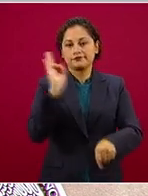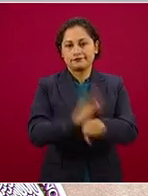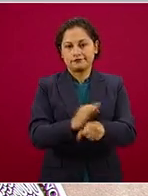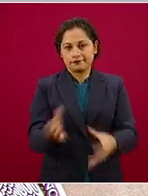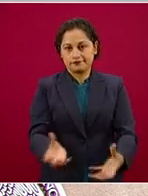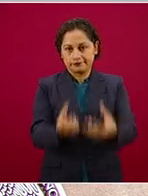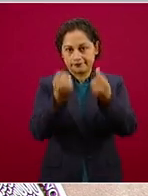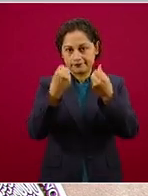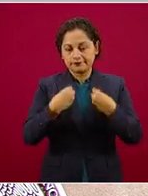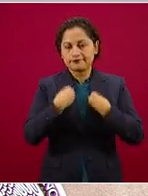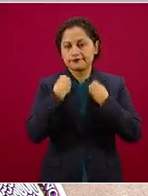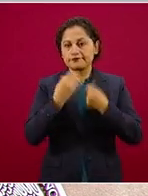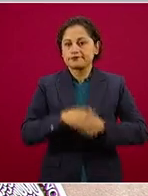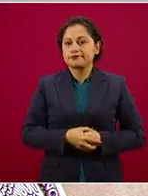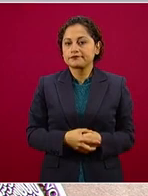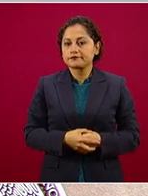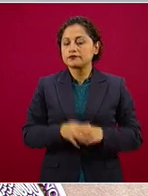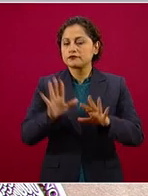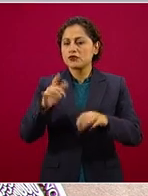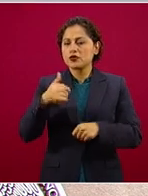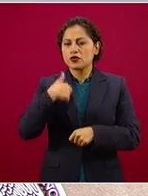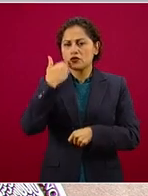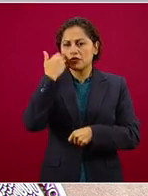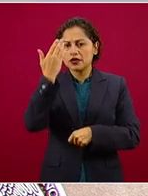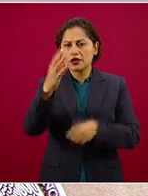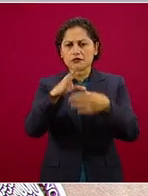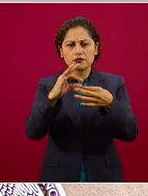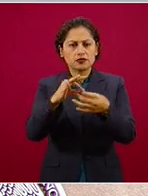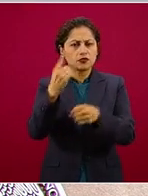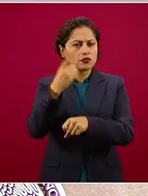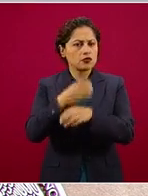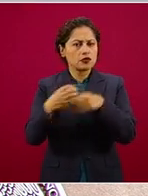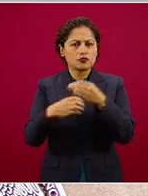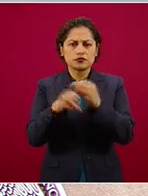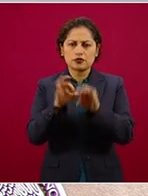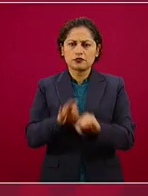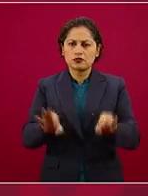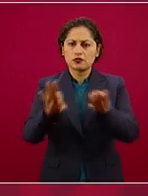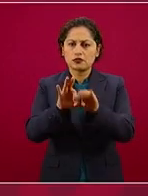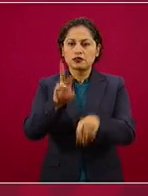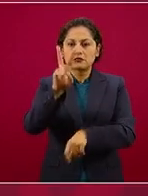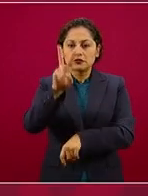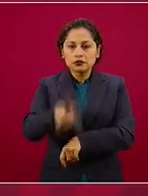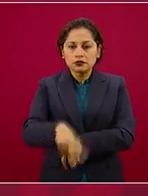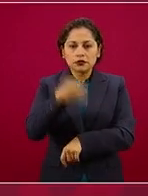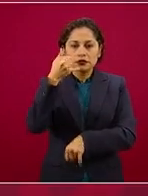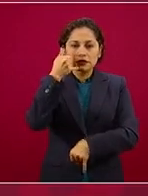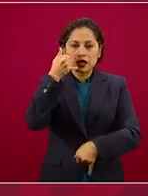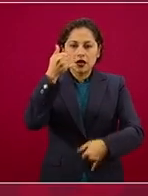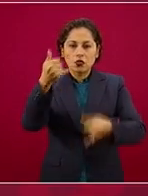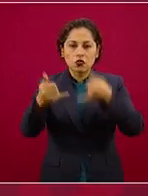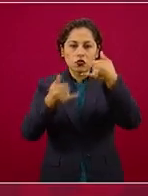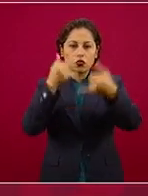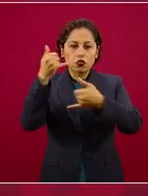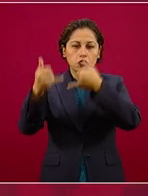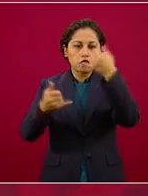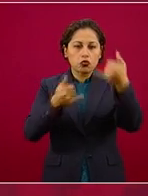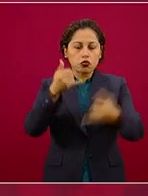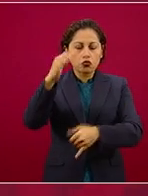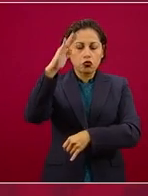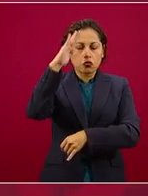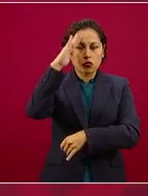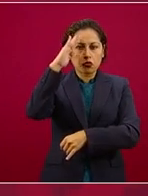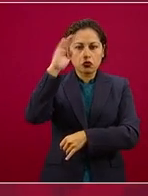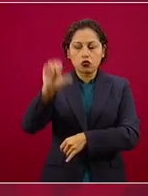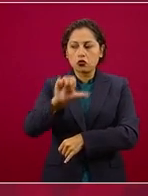una cosa que es importante. No tienen idea la cantidad de llamadas que hemos recibido de otros hospitales queriéndose adherir